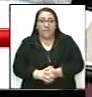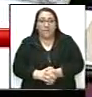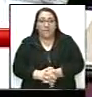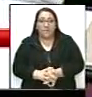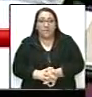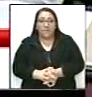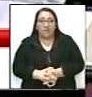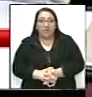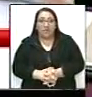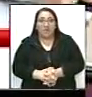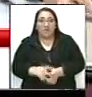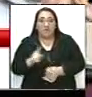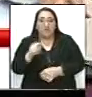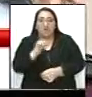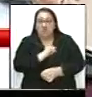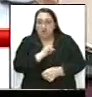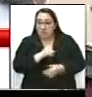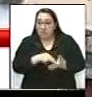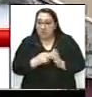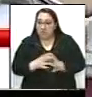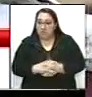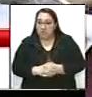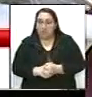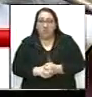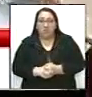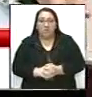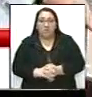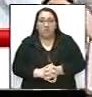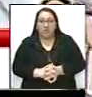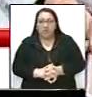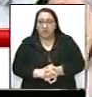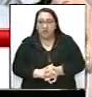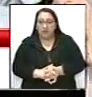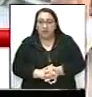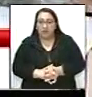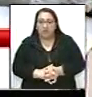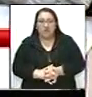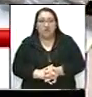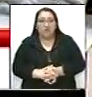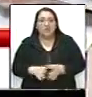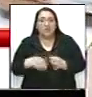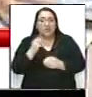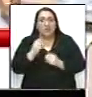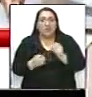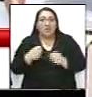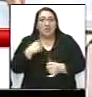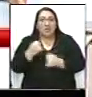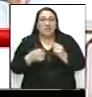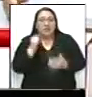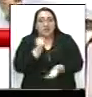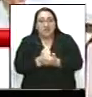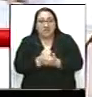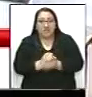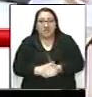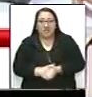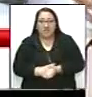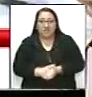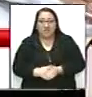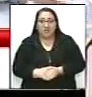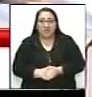son estas instituciones las que van a implementar las reformas que nosotros terminemos aprobando. Hay que